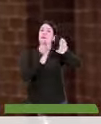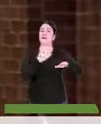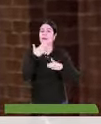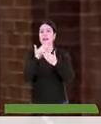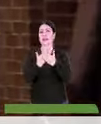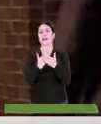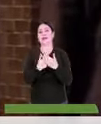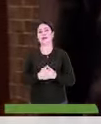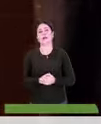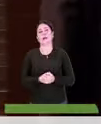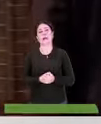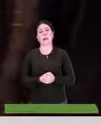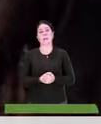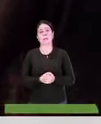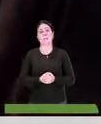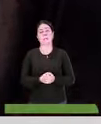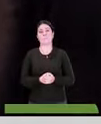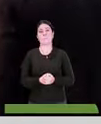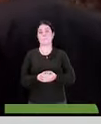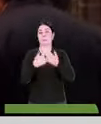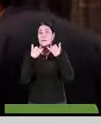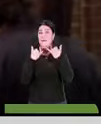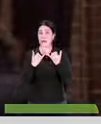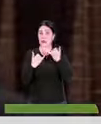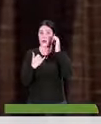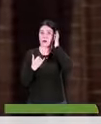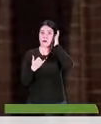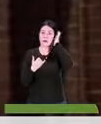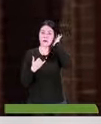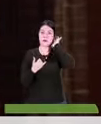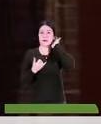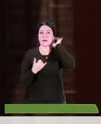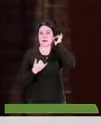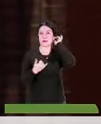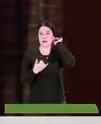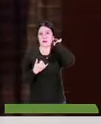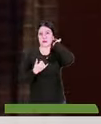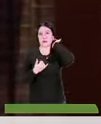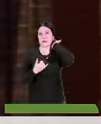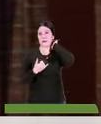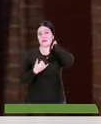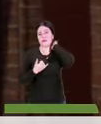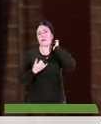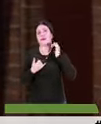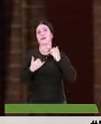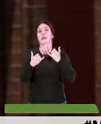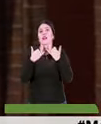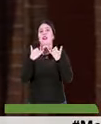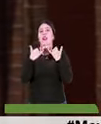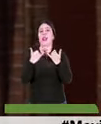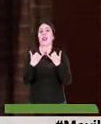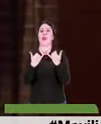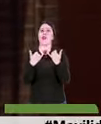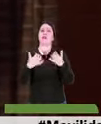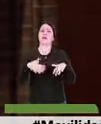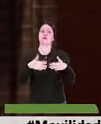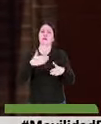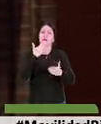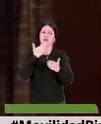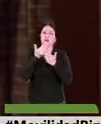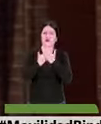Entonces, vamos a, en este momento, Bueno, vamos a agradecerles a todas las personas